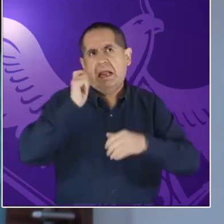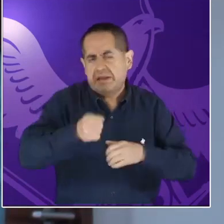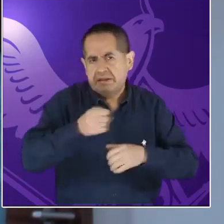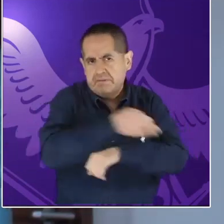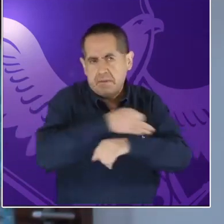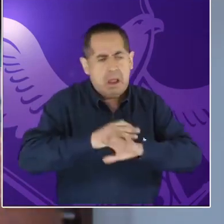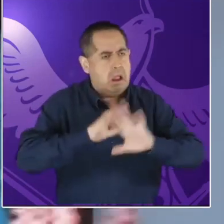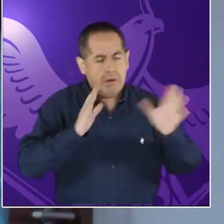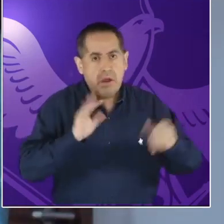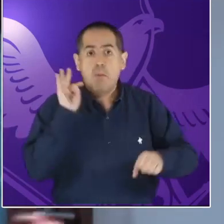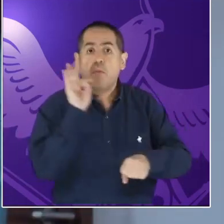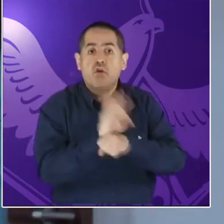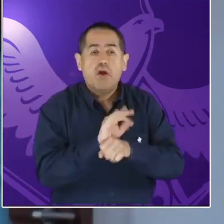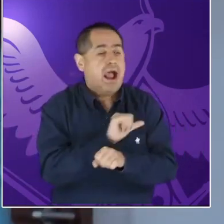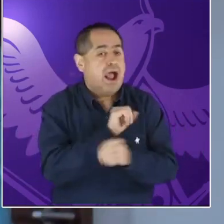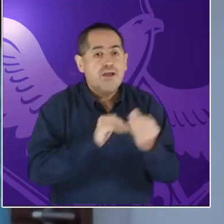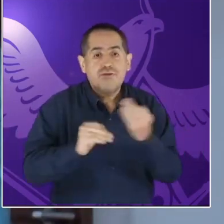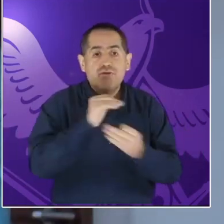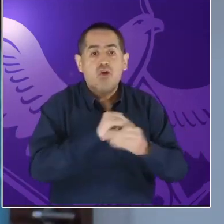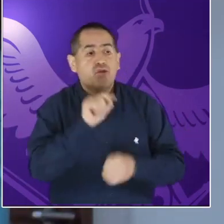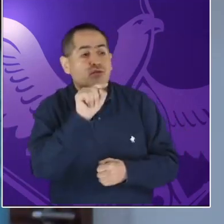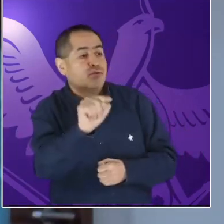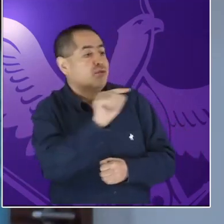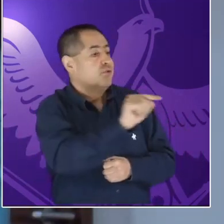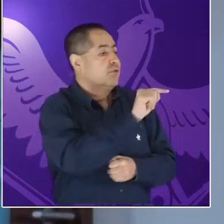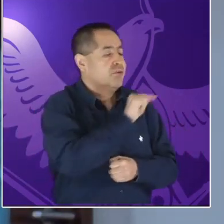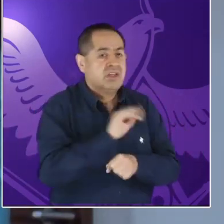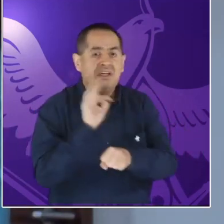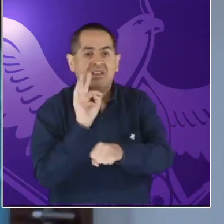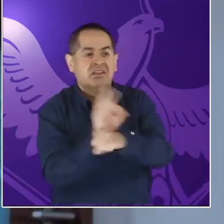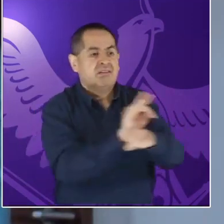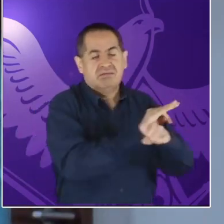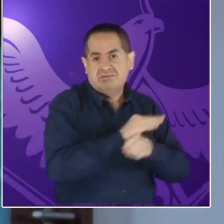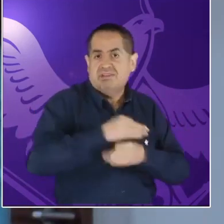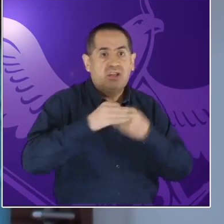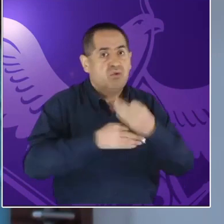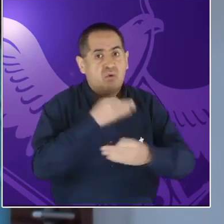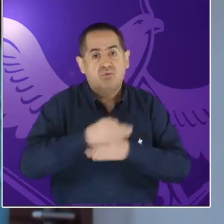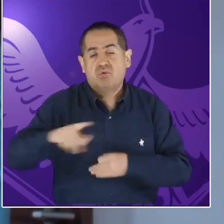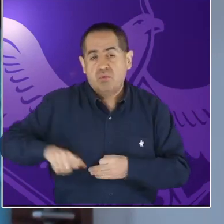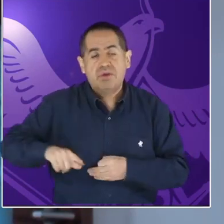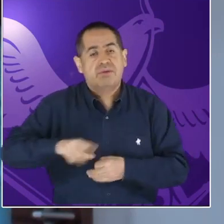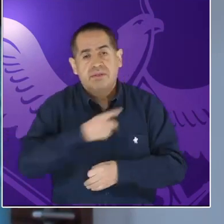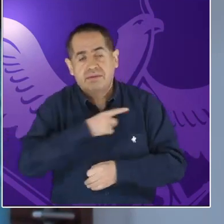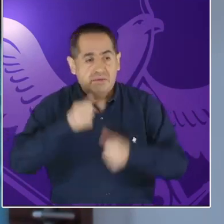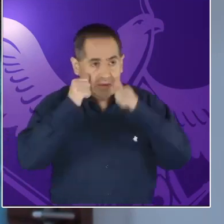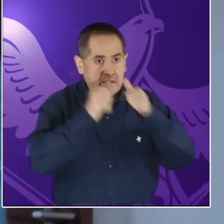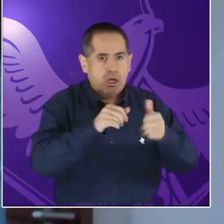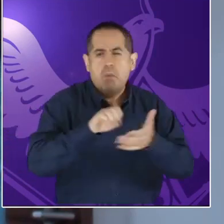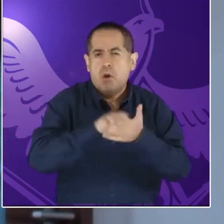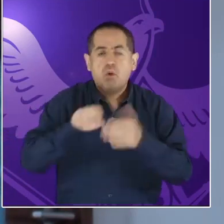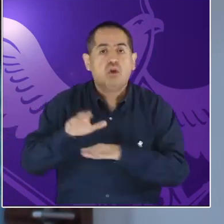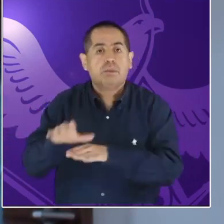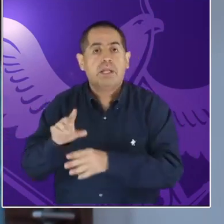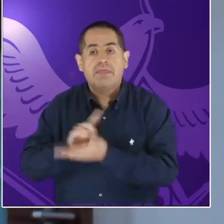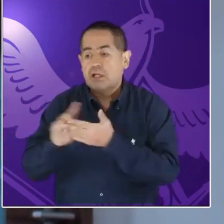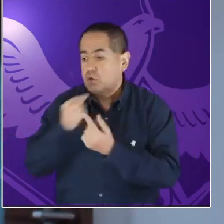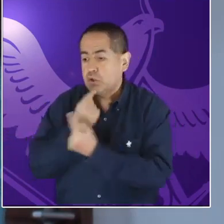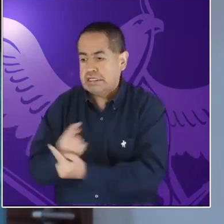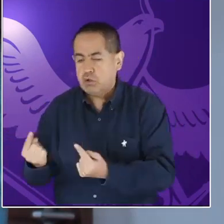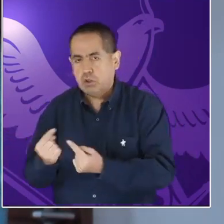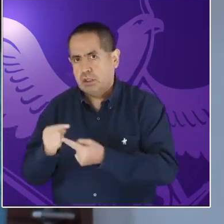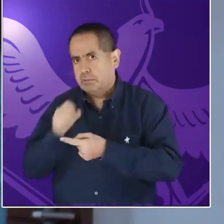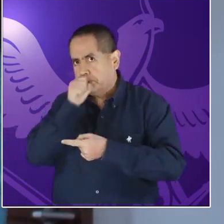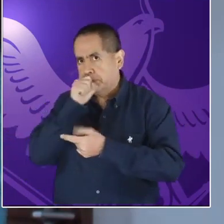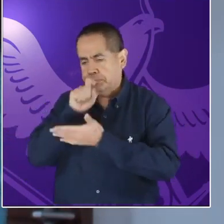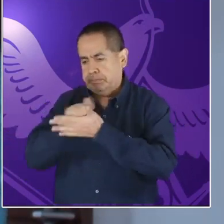propia familia o familias, la protección por parte del Estado se verifique. La Convención sobre los Derechos del Niño,